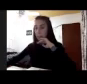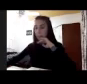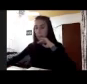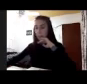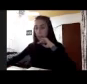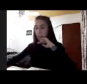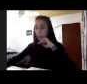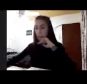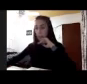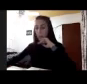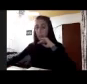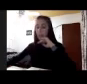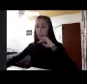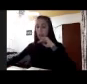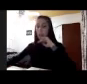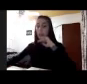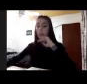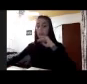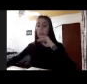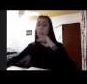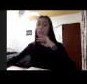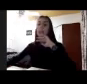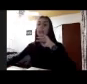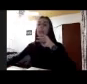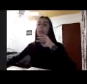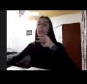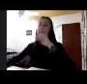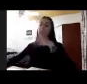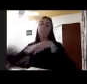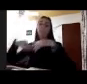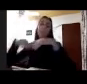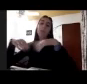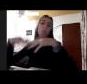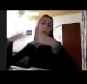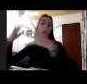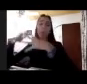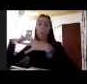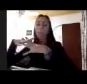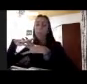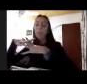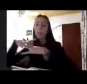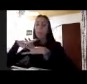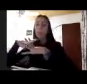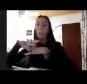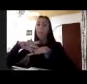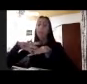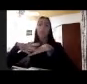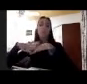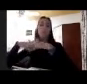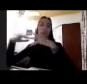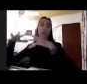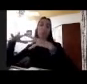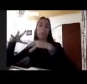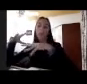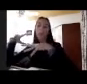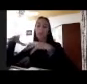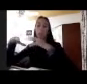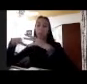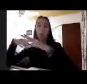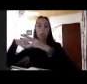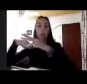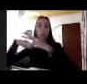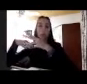Em, Después, a medida que van subiendo los niveles, me voy encontrando con